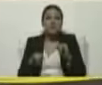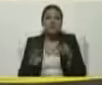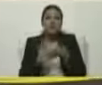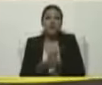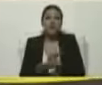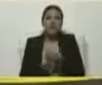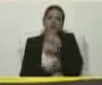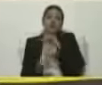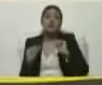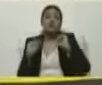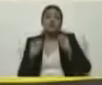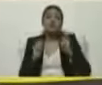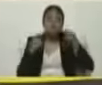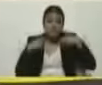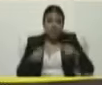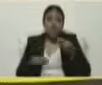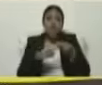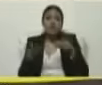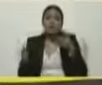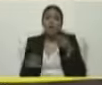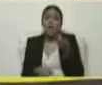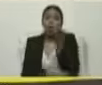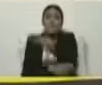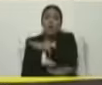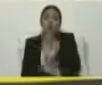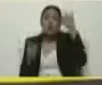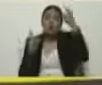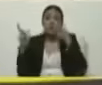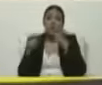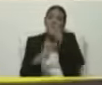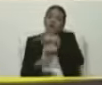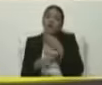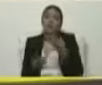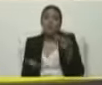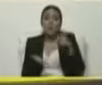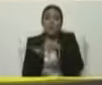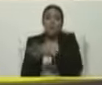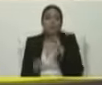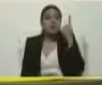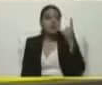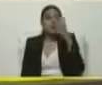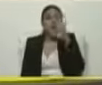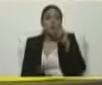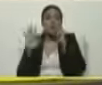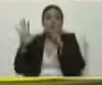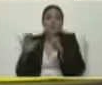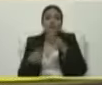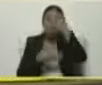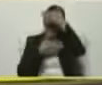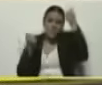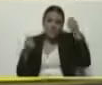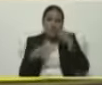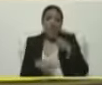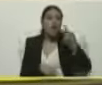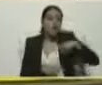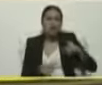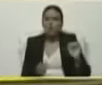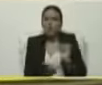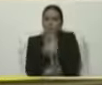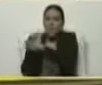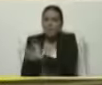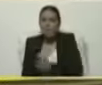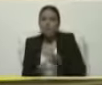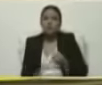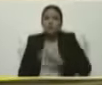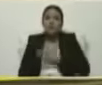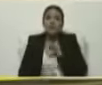Trataron de matar a Chávez. Se trajeron 157 paramilitares que fueron capturados por sorpresa en el